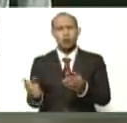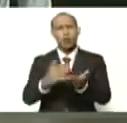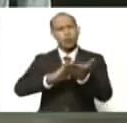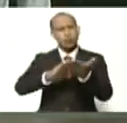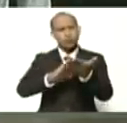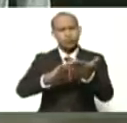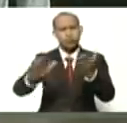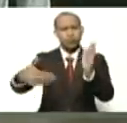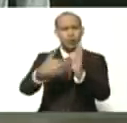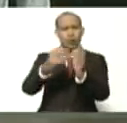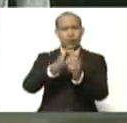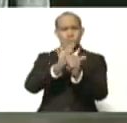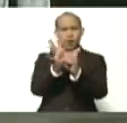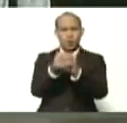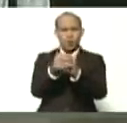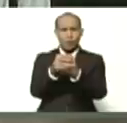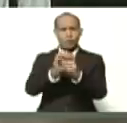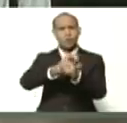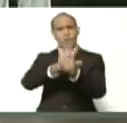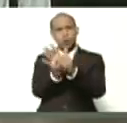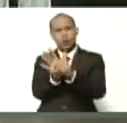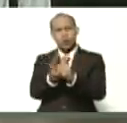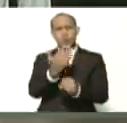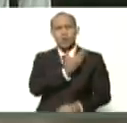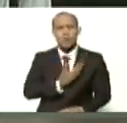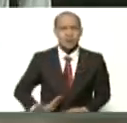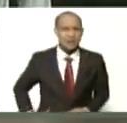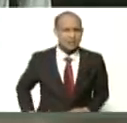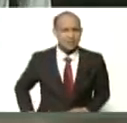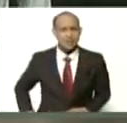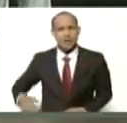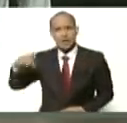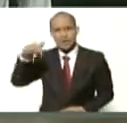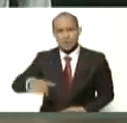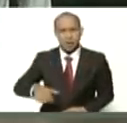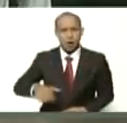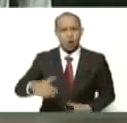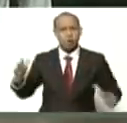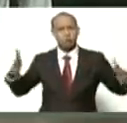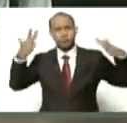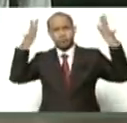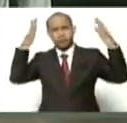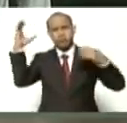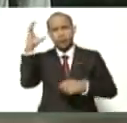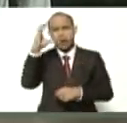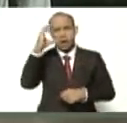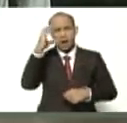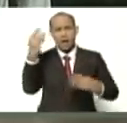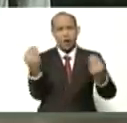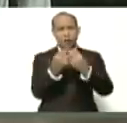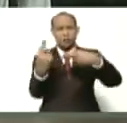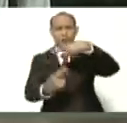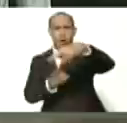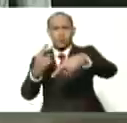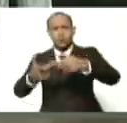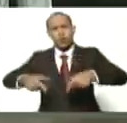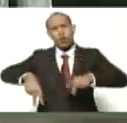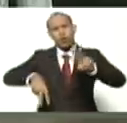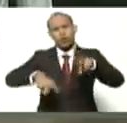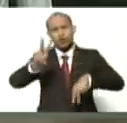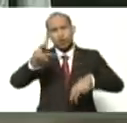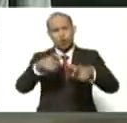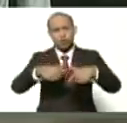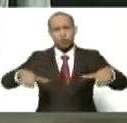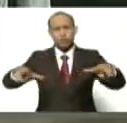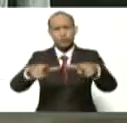gran batalla también así que presidente hoy caracas celebra en revolución poder tener 12 capacidades en este hospital